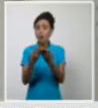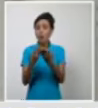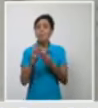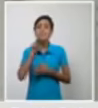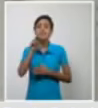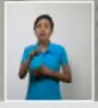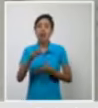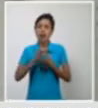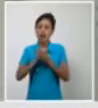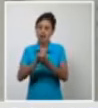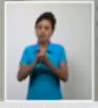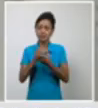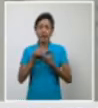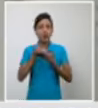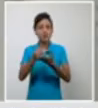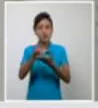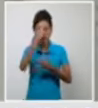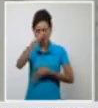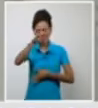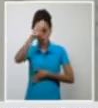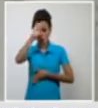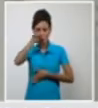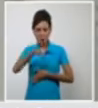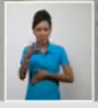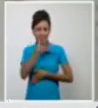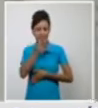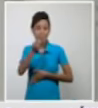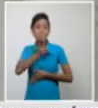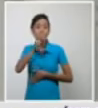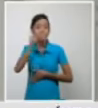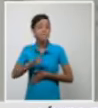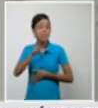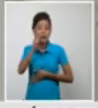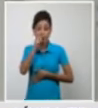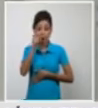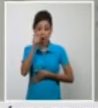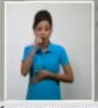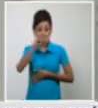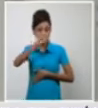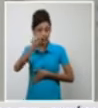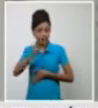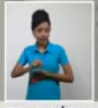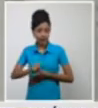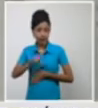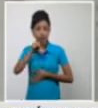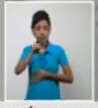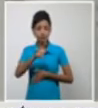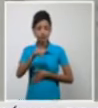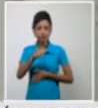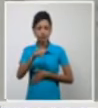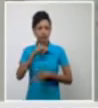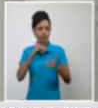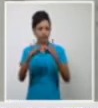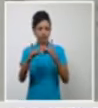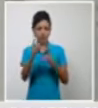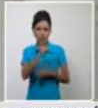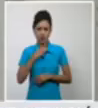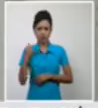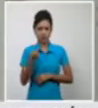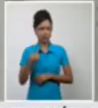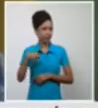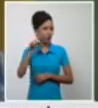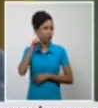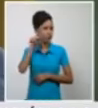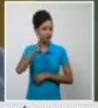solidaridad. Hoy lo haremos con el periodista italiano Fabrizio Casari, quien conversa con nosotros. Escuchemos su